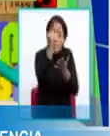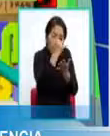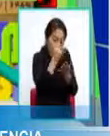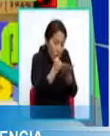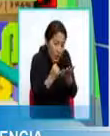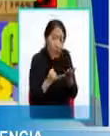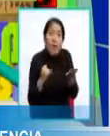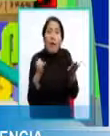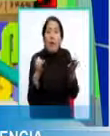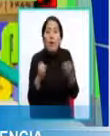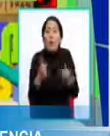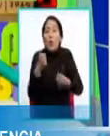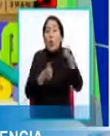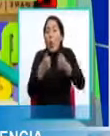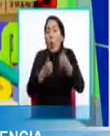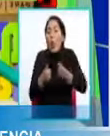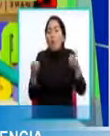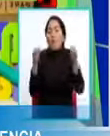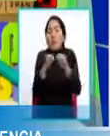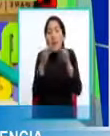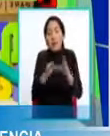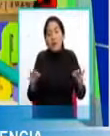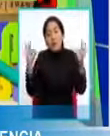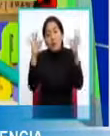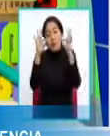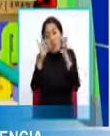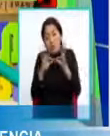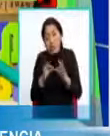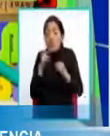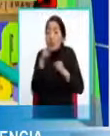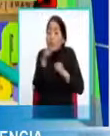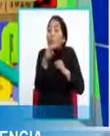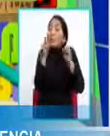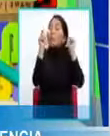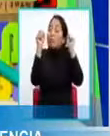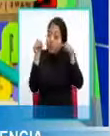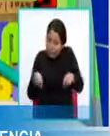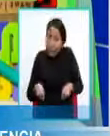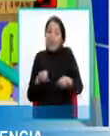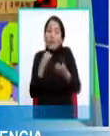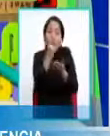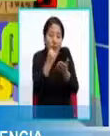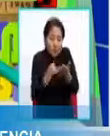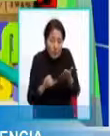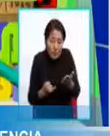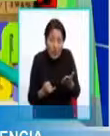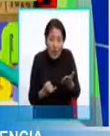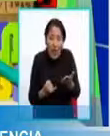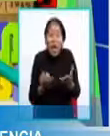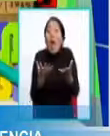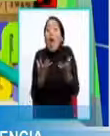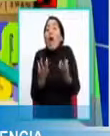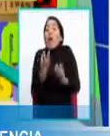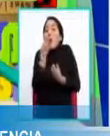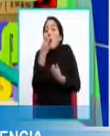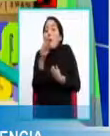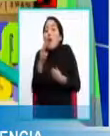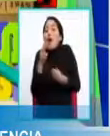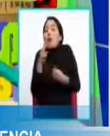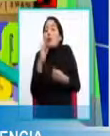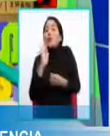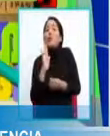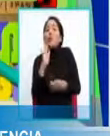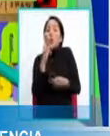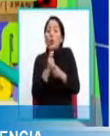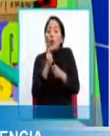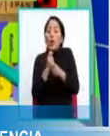saco roto y no sean la estrellita del pastel, sino que más bien sea lo general. Y para eso, obviamente, hay que formar a una nueva